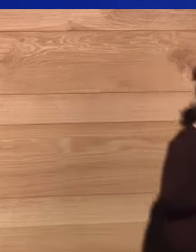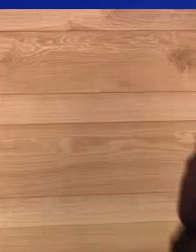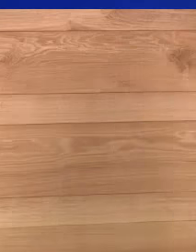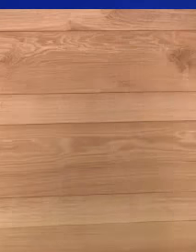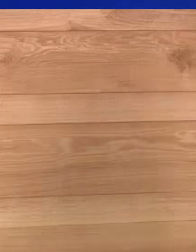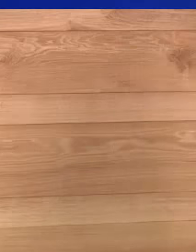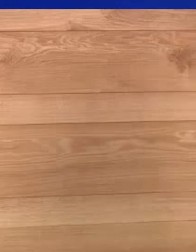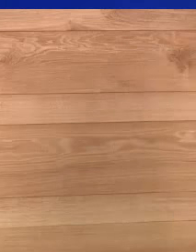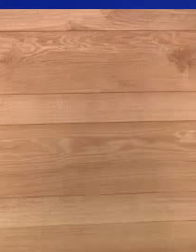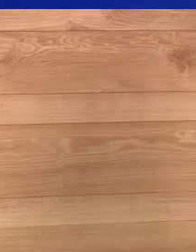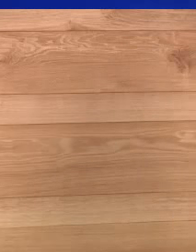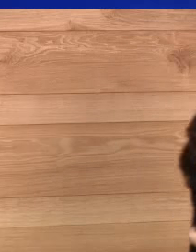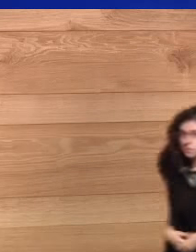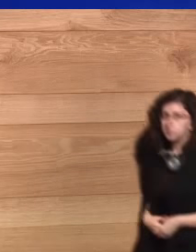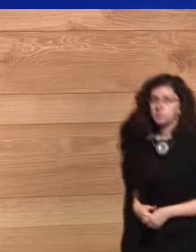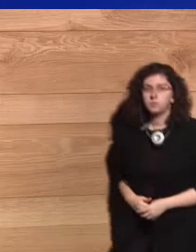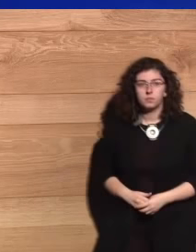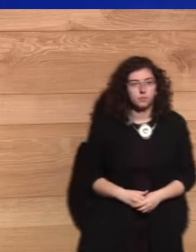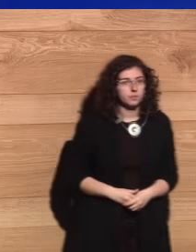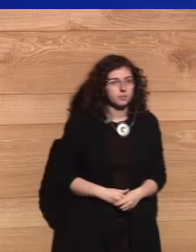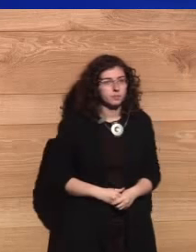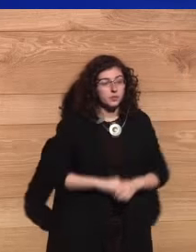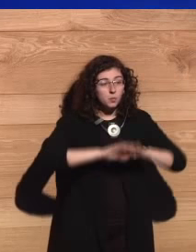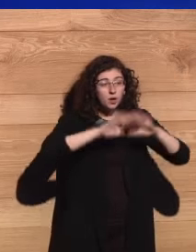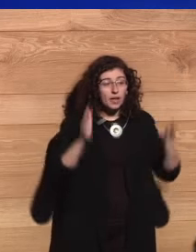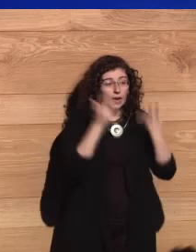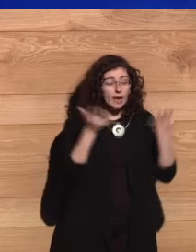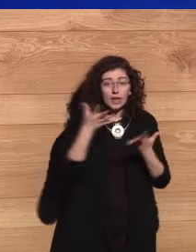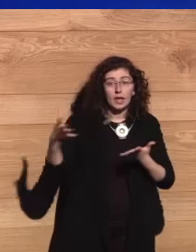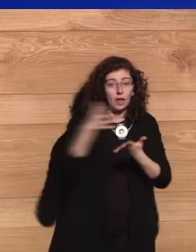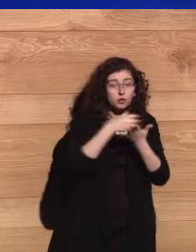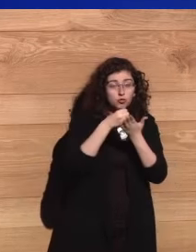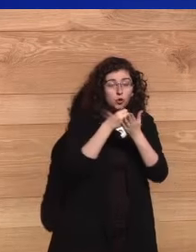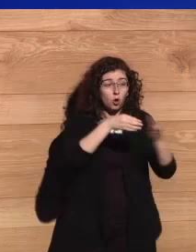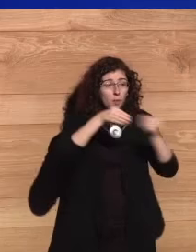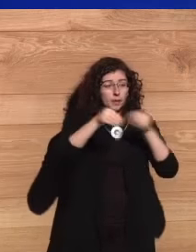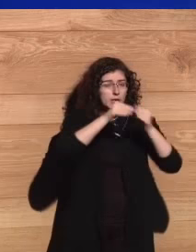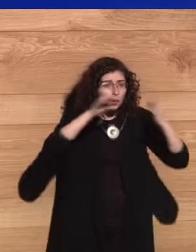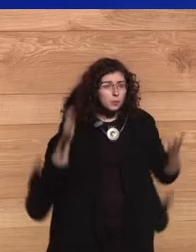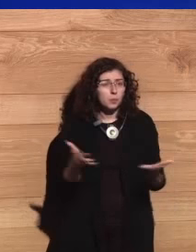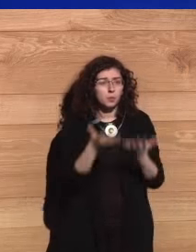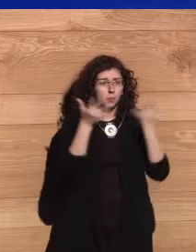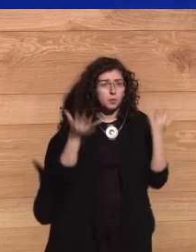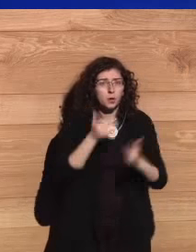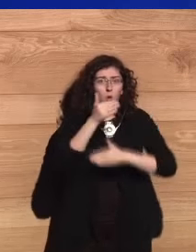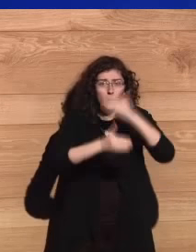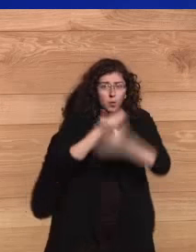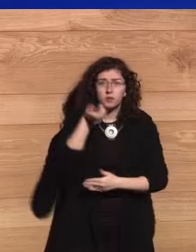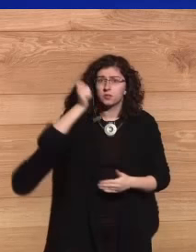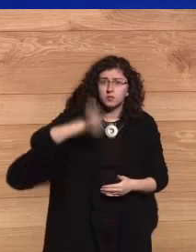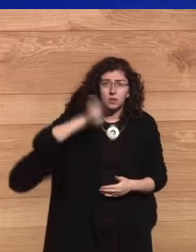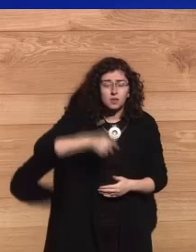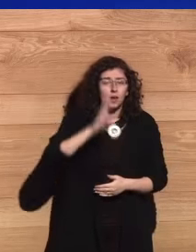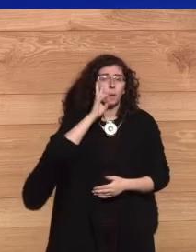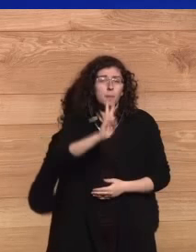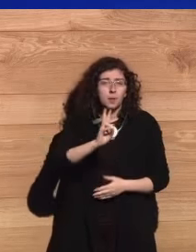En todas partes, la ligereza, los materiales se van aligerando en progreso constante, como vemos con los